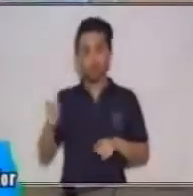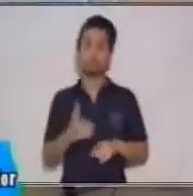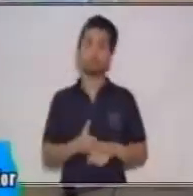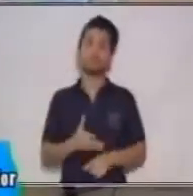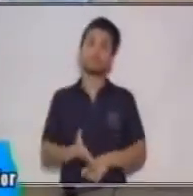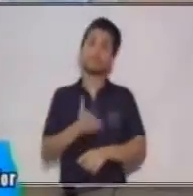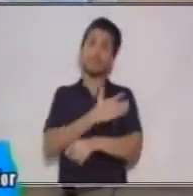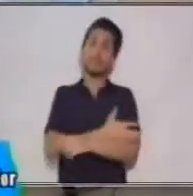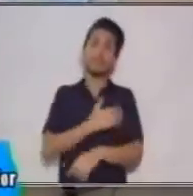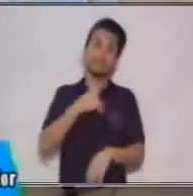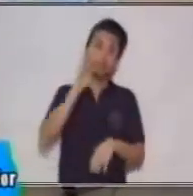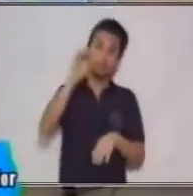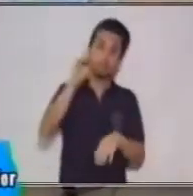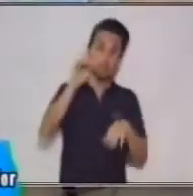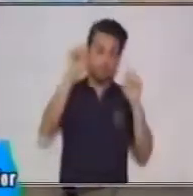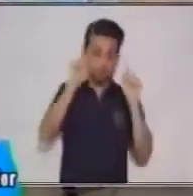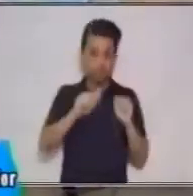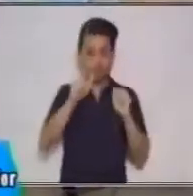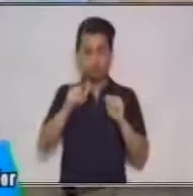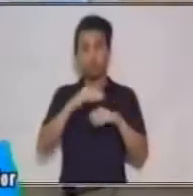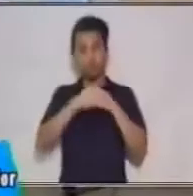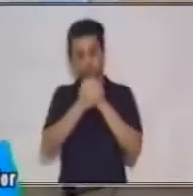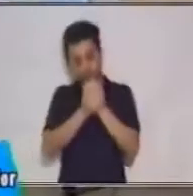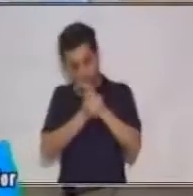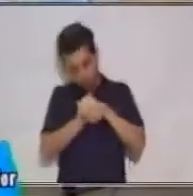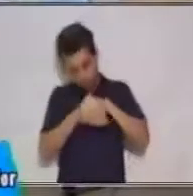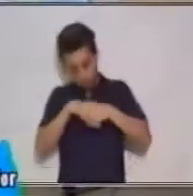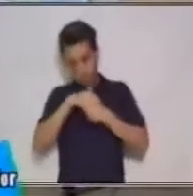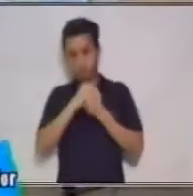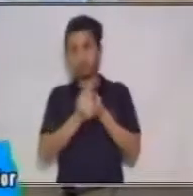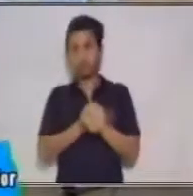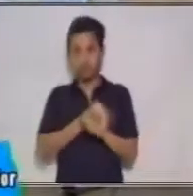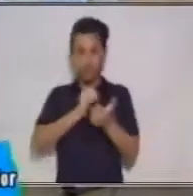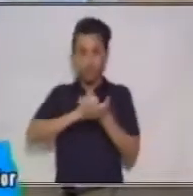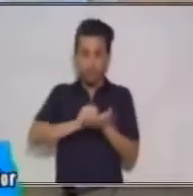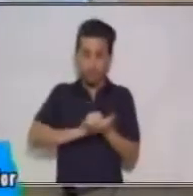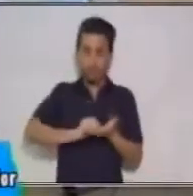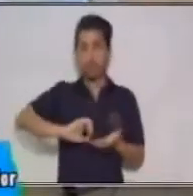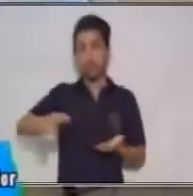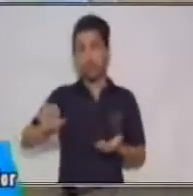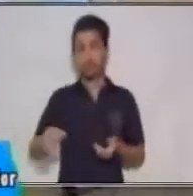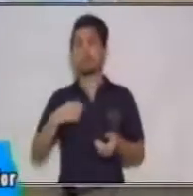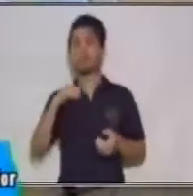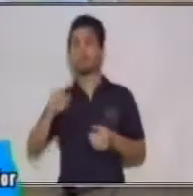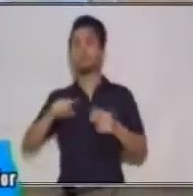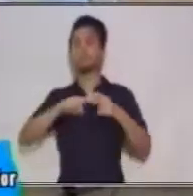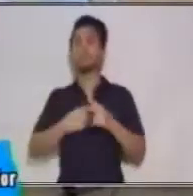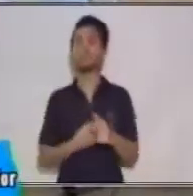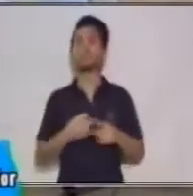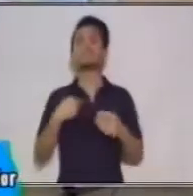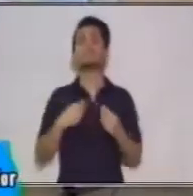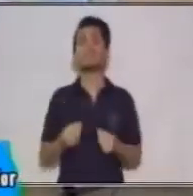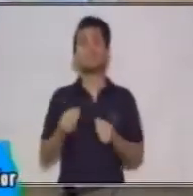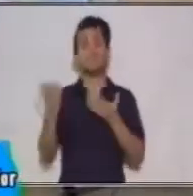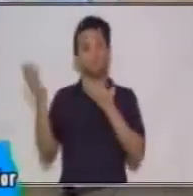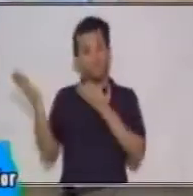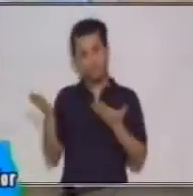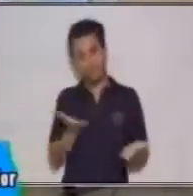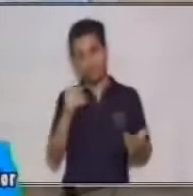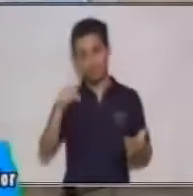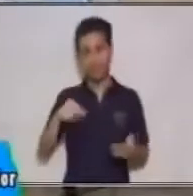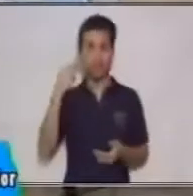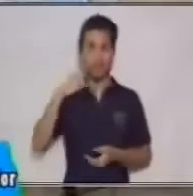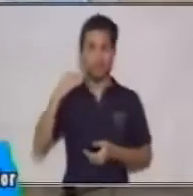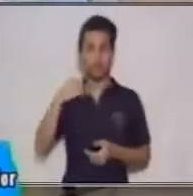te recomiendo laves tus manos constantemente con agua y jabón. Para iniciar, quiero darle la bienvenida a